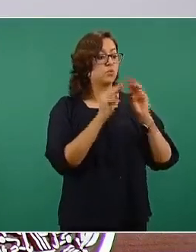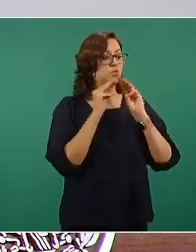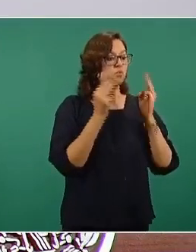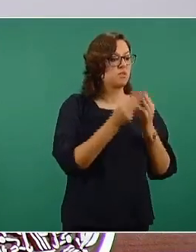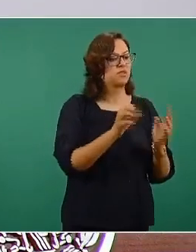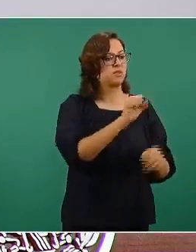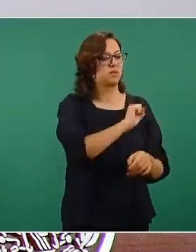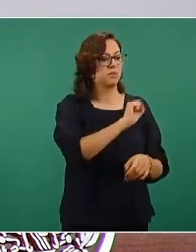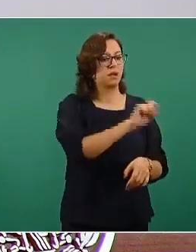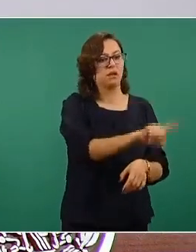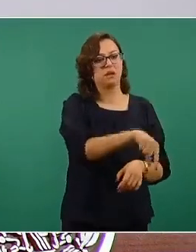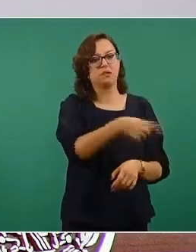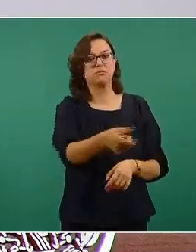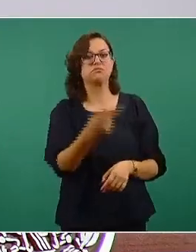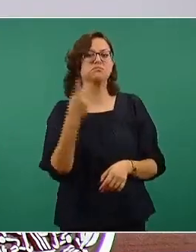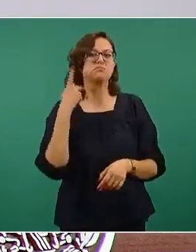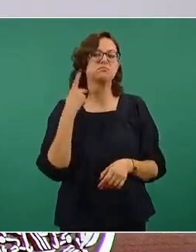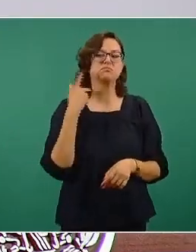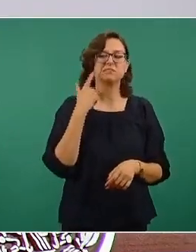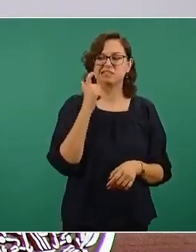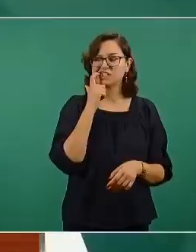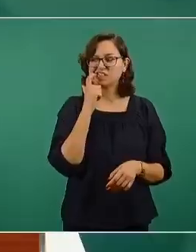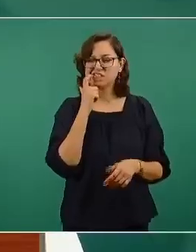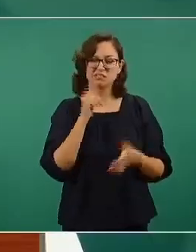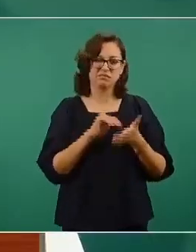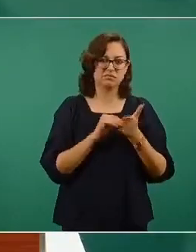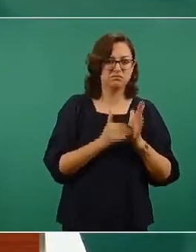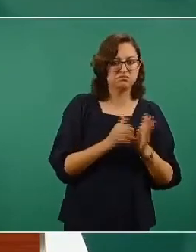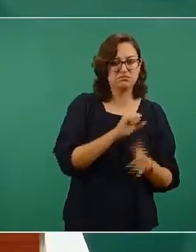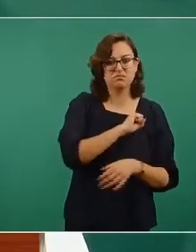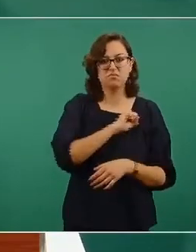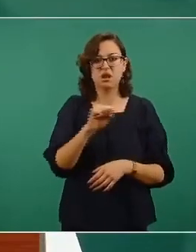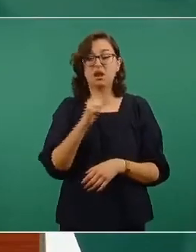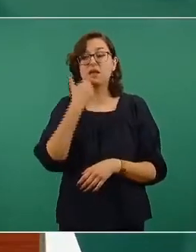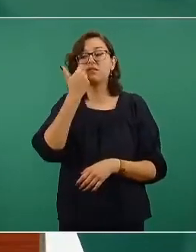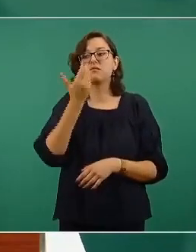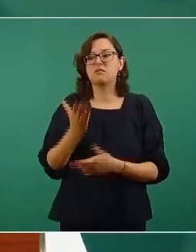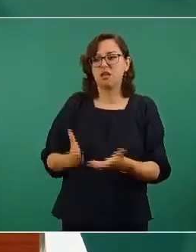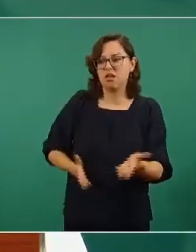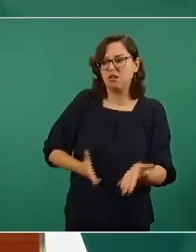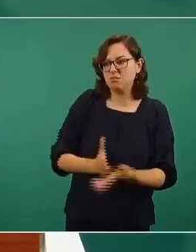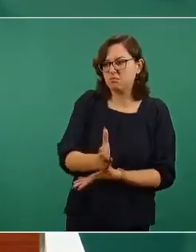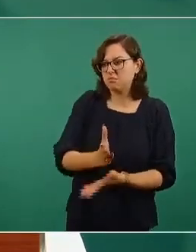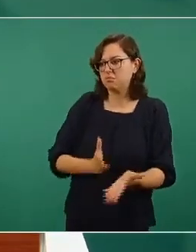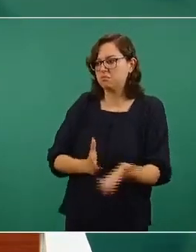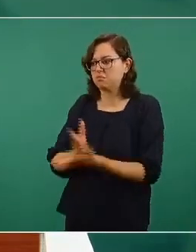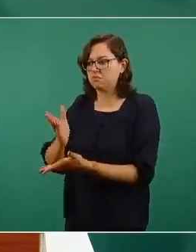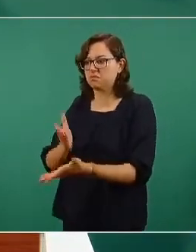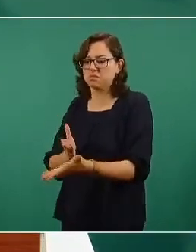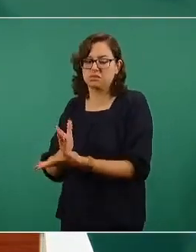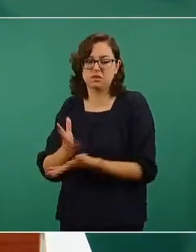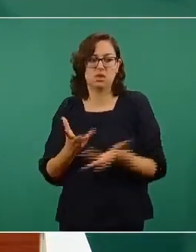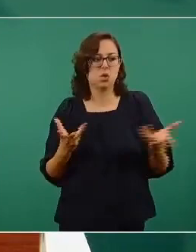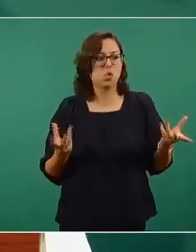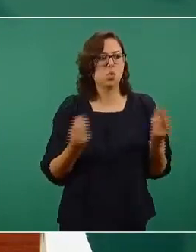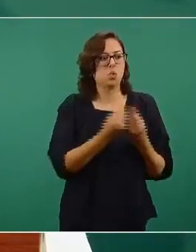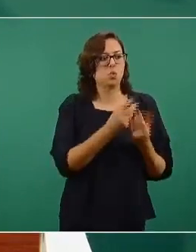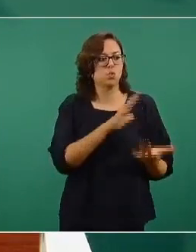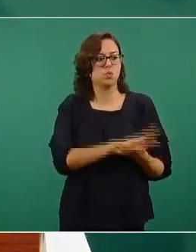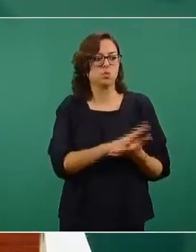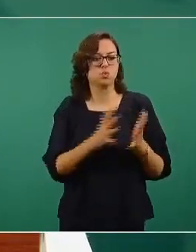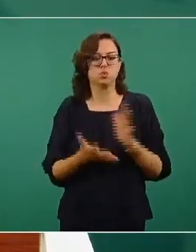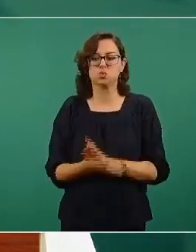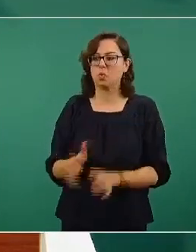blanco buscan incidir políticamente en las elecciones, usan estrategias de complicidad o